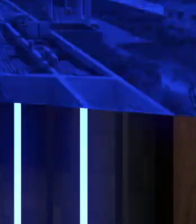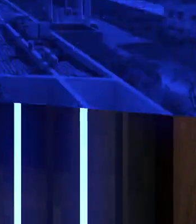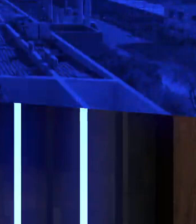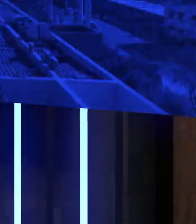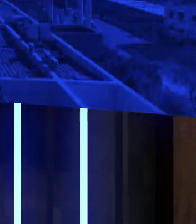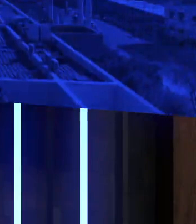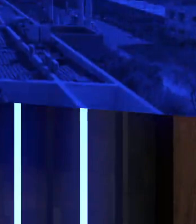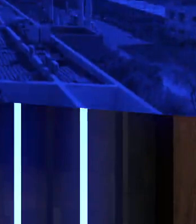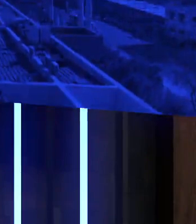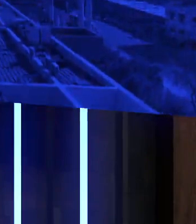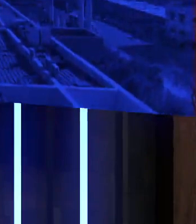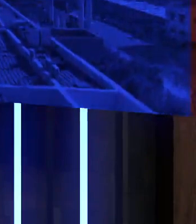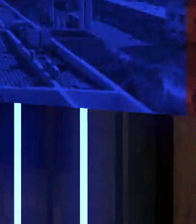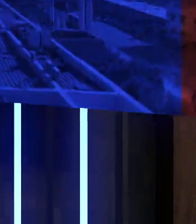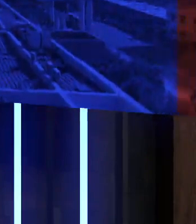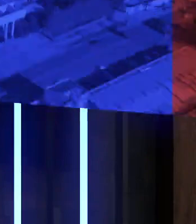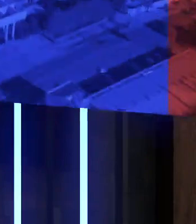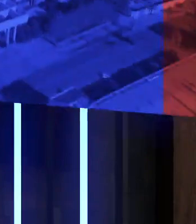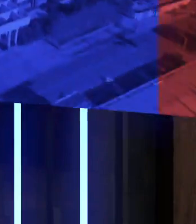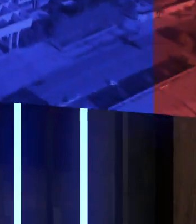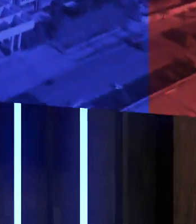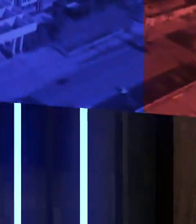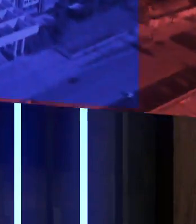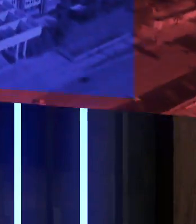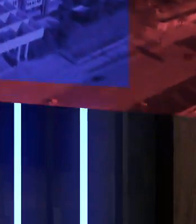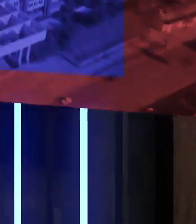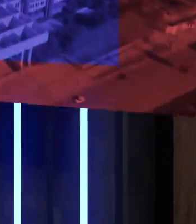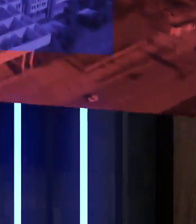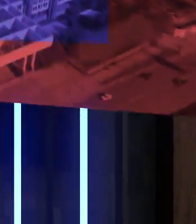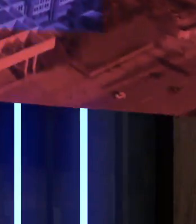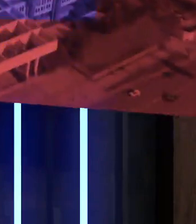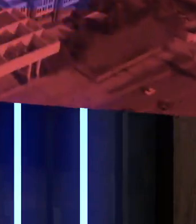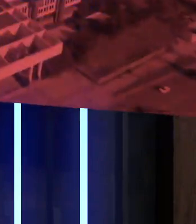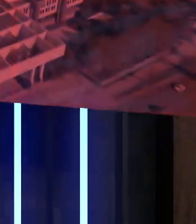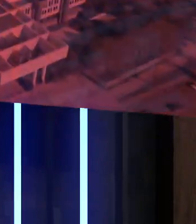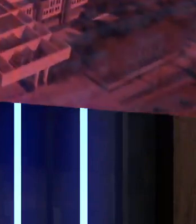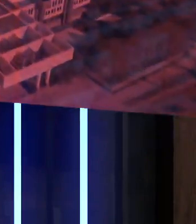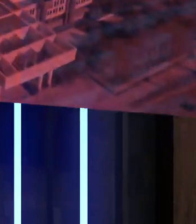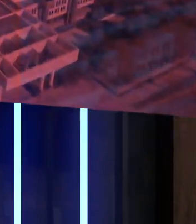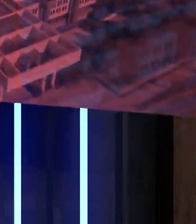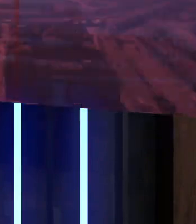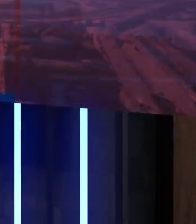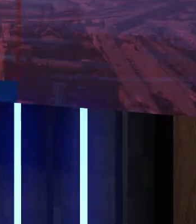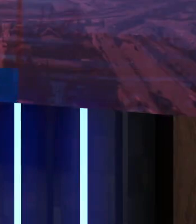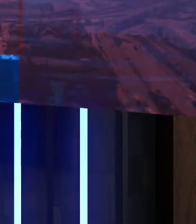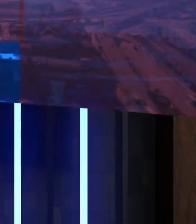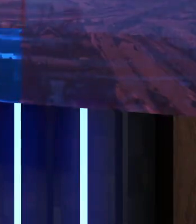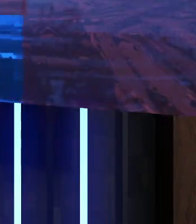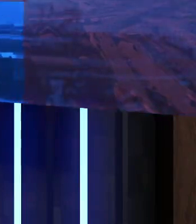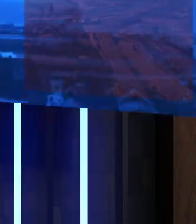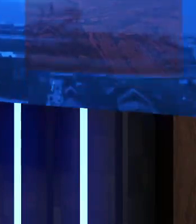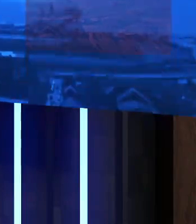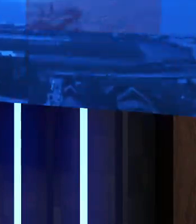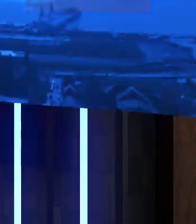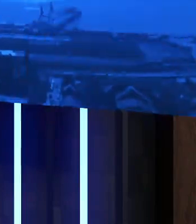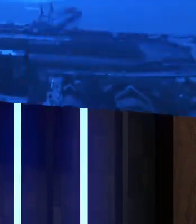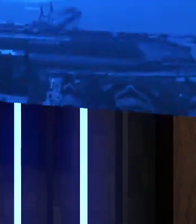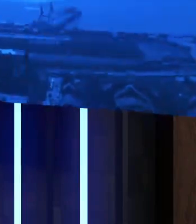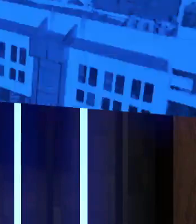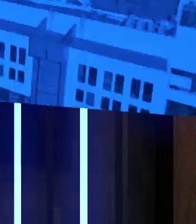planes, programas, iniciativas, beneficios, prestaciones sociales y/o servicios que administran los